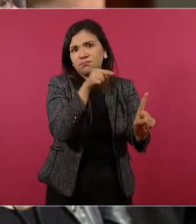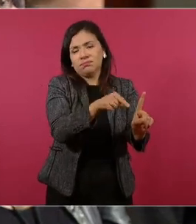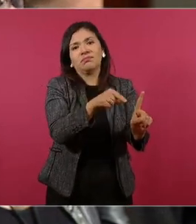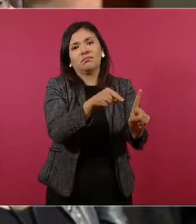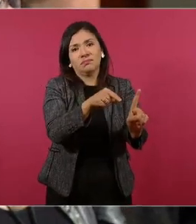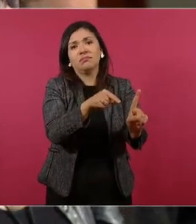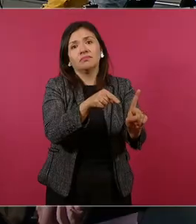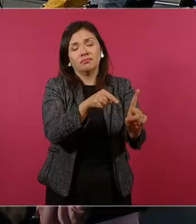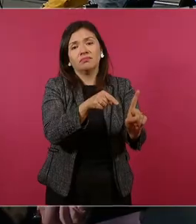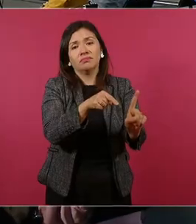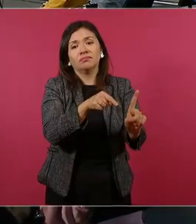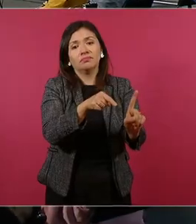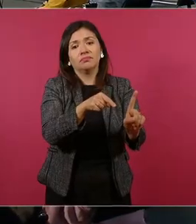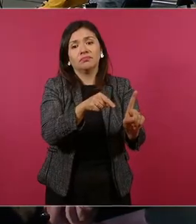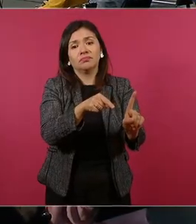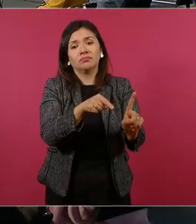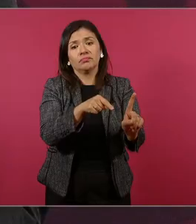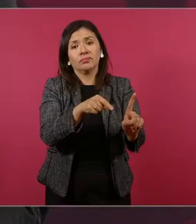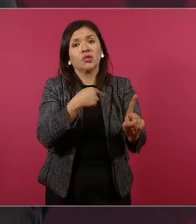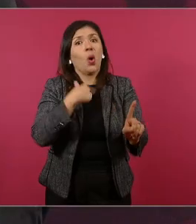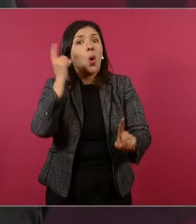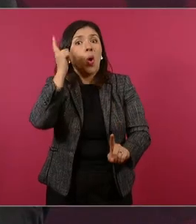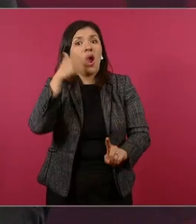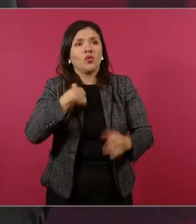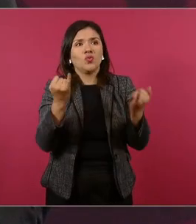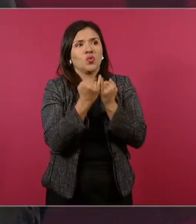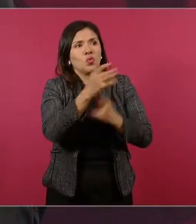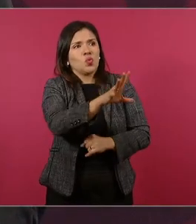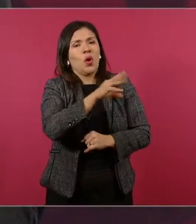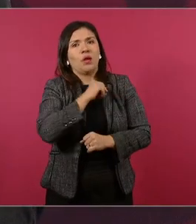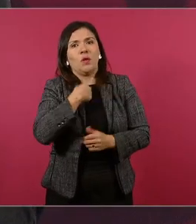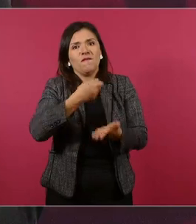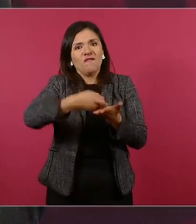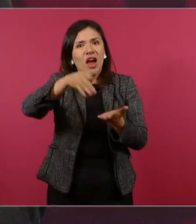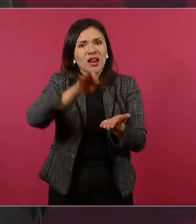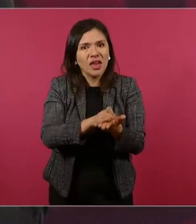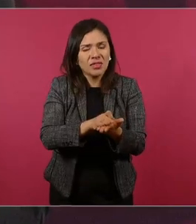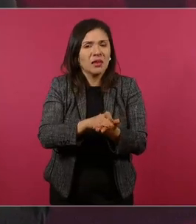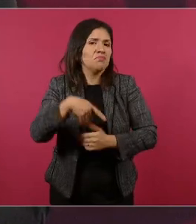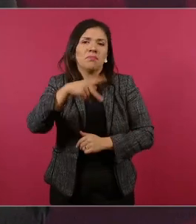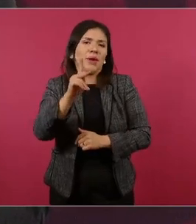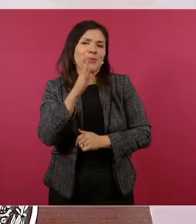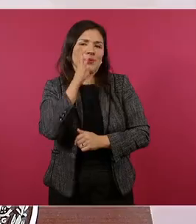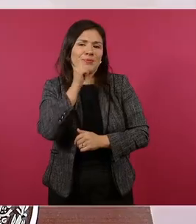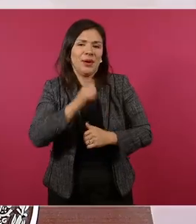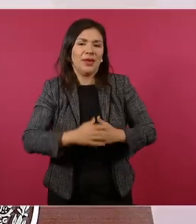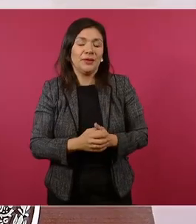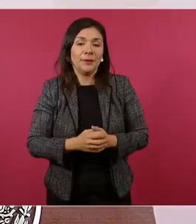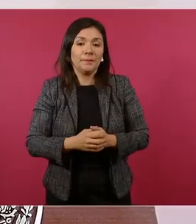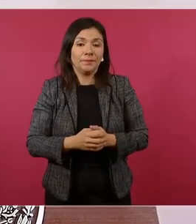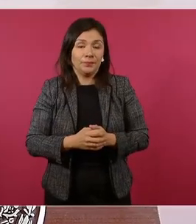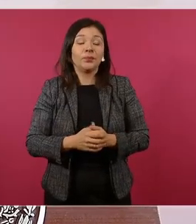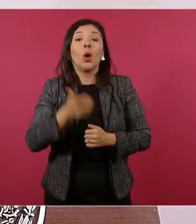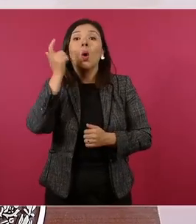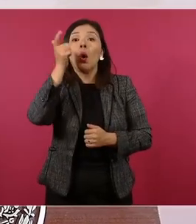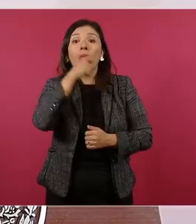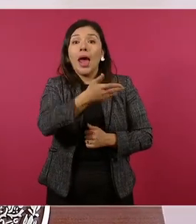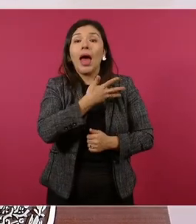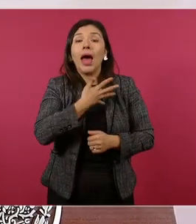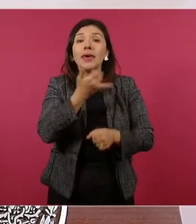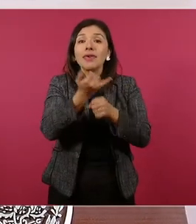ell manejan muy buena Yo quisiera tener el valor de tratar temas tan complicados Pero no de la